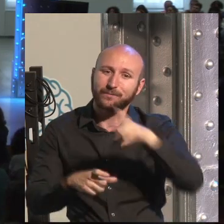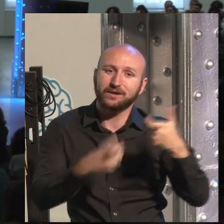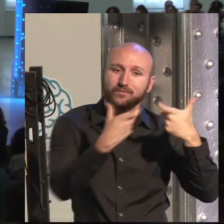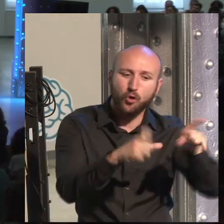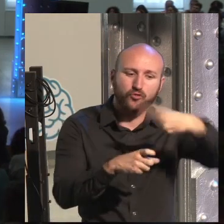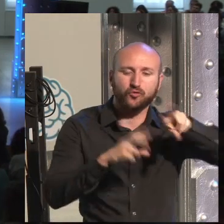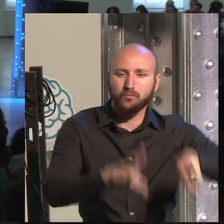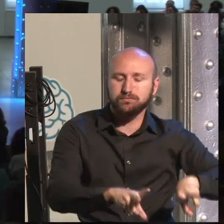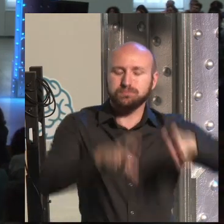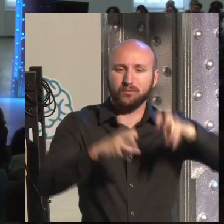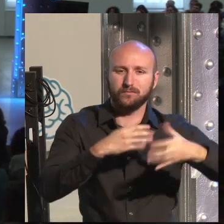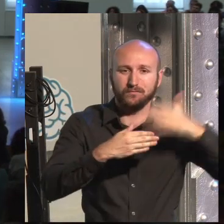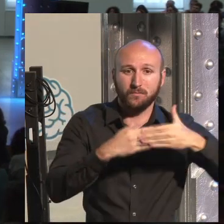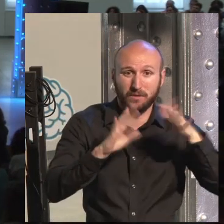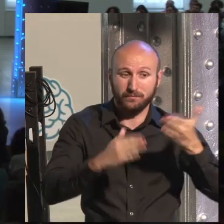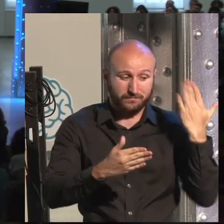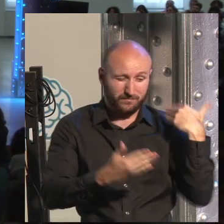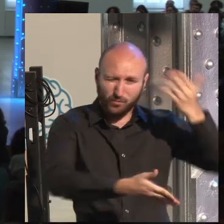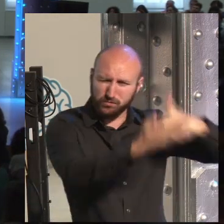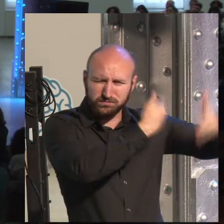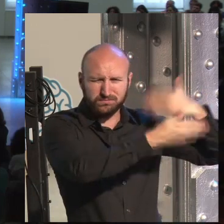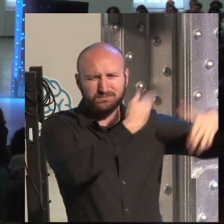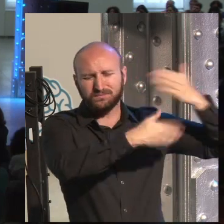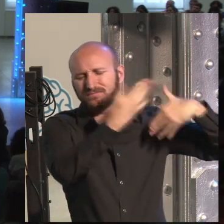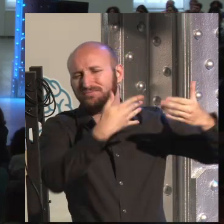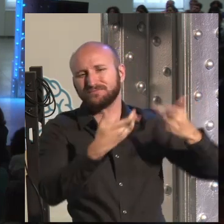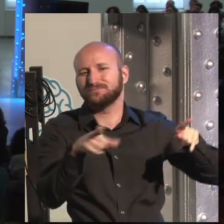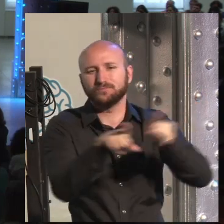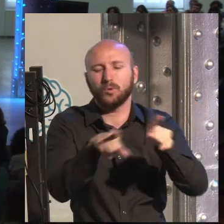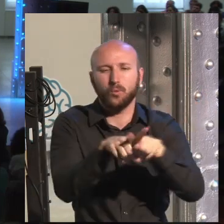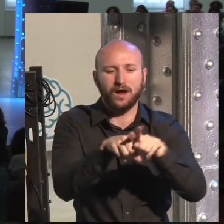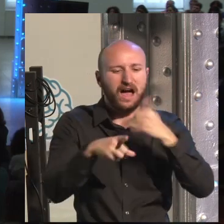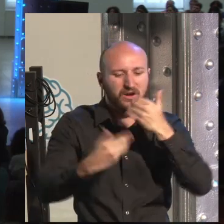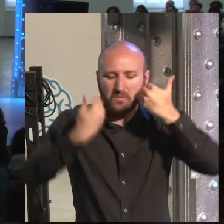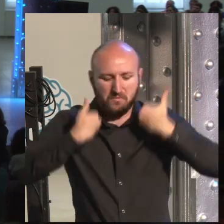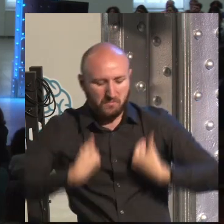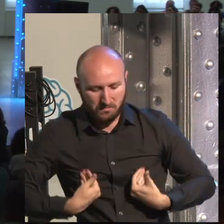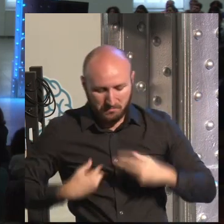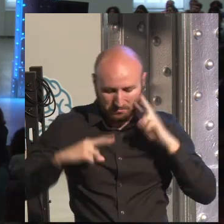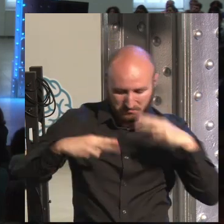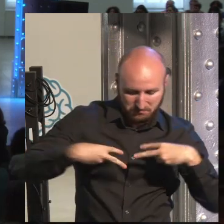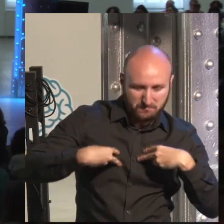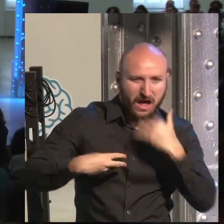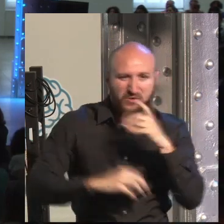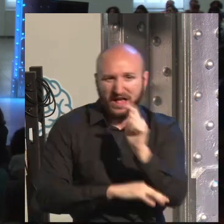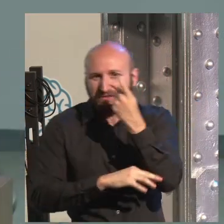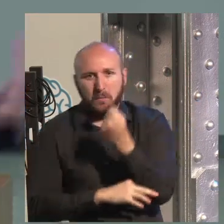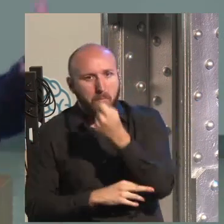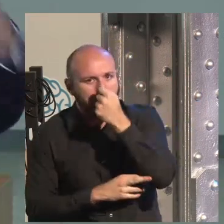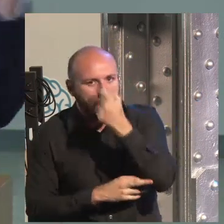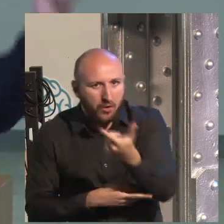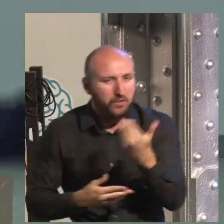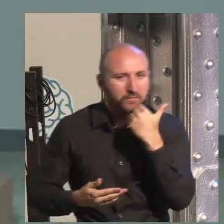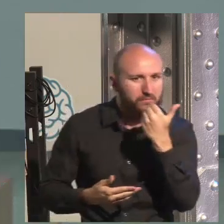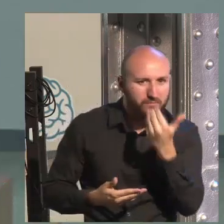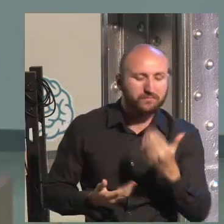muy numerosos, pero hace 1 millón de años éramos un tipo de organismo bastante poco exitoso. y con poca